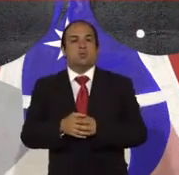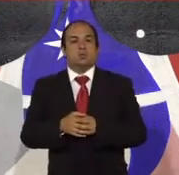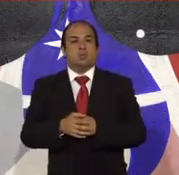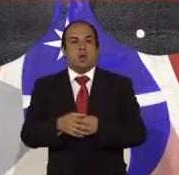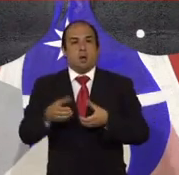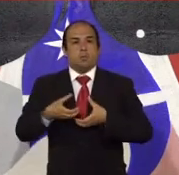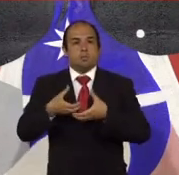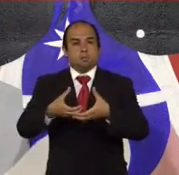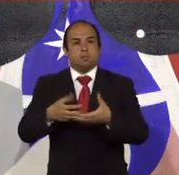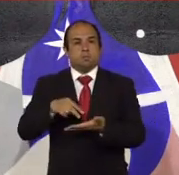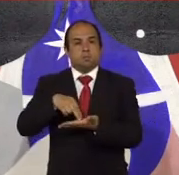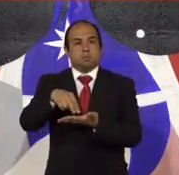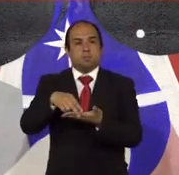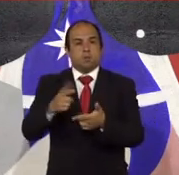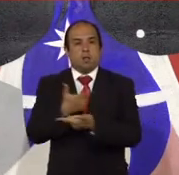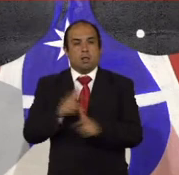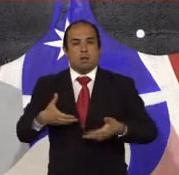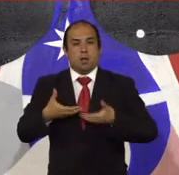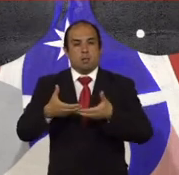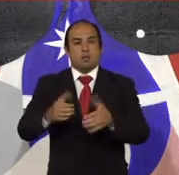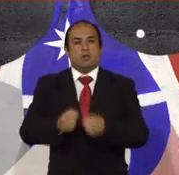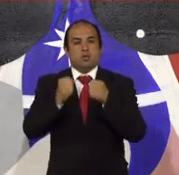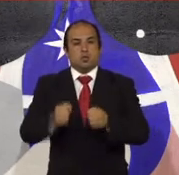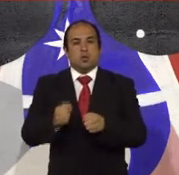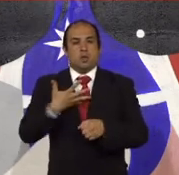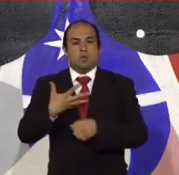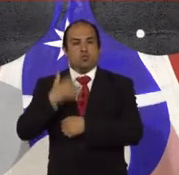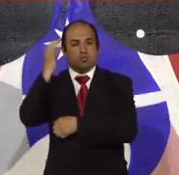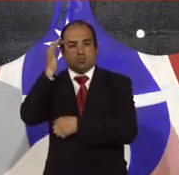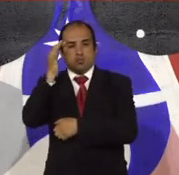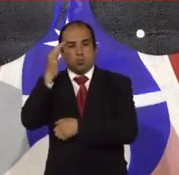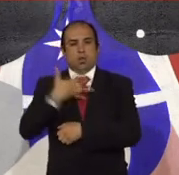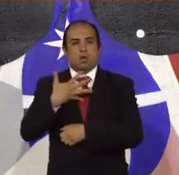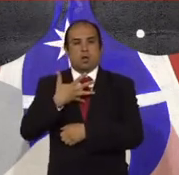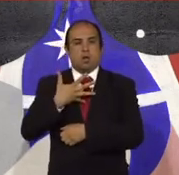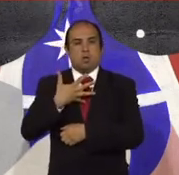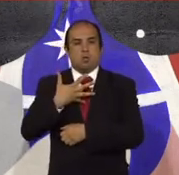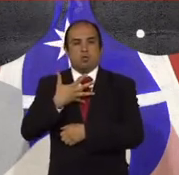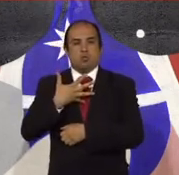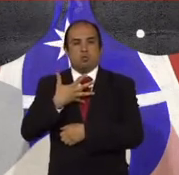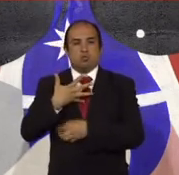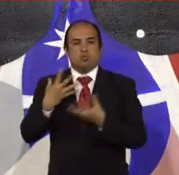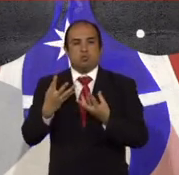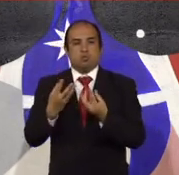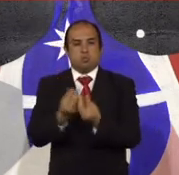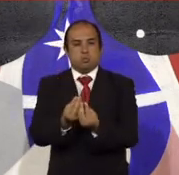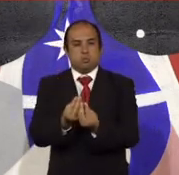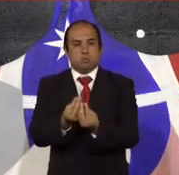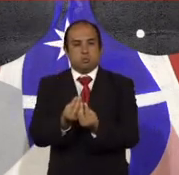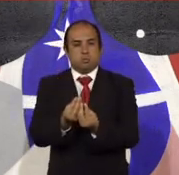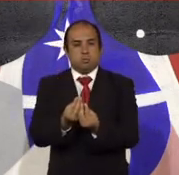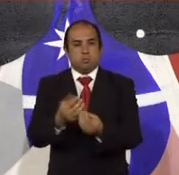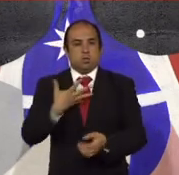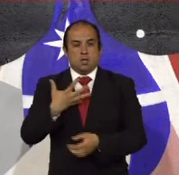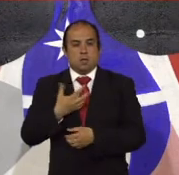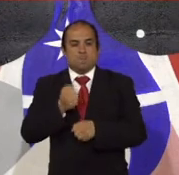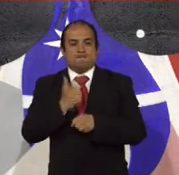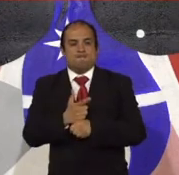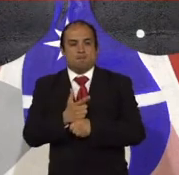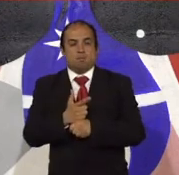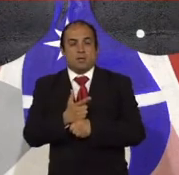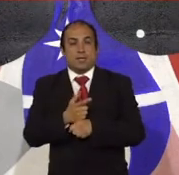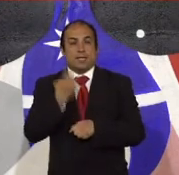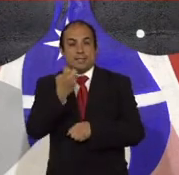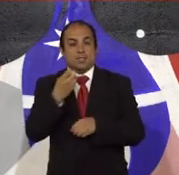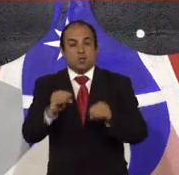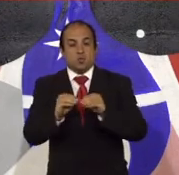se selecciona a partir de análisis donde tenemos aforos y tenemos detectado que